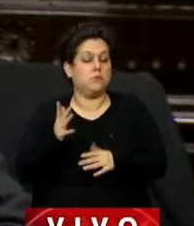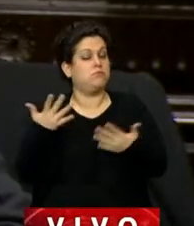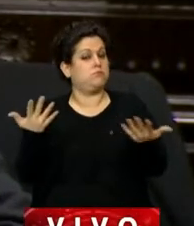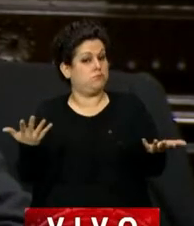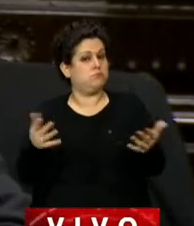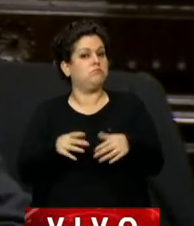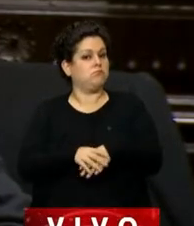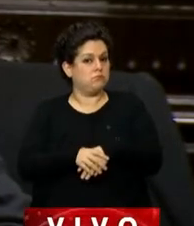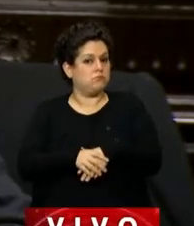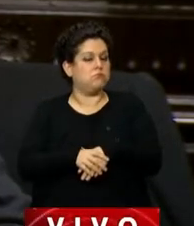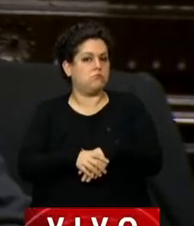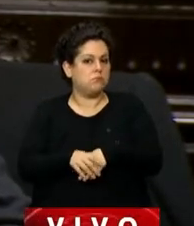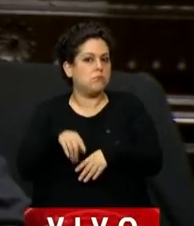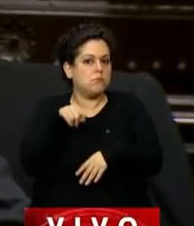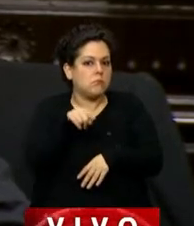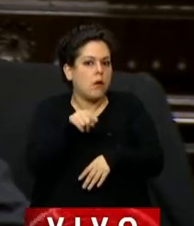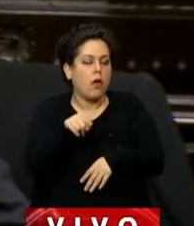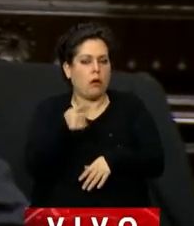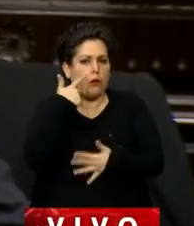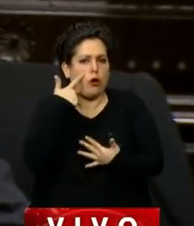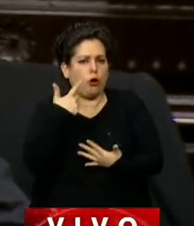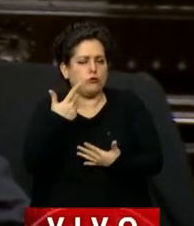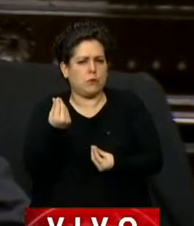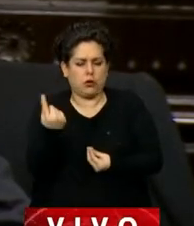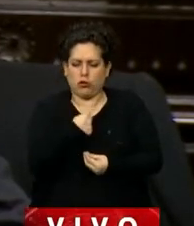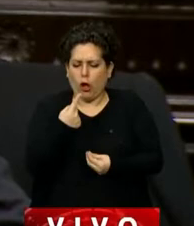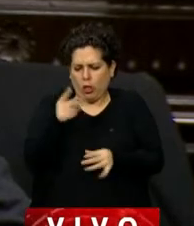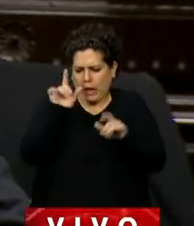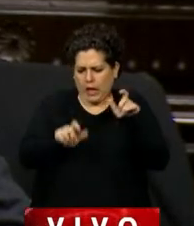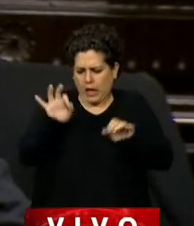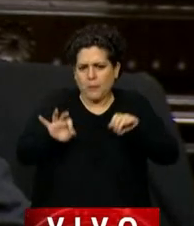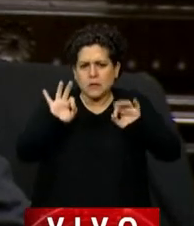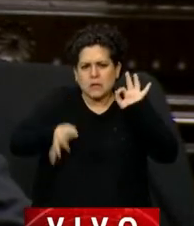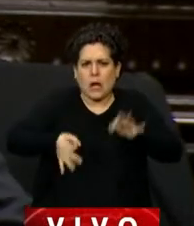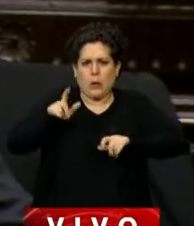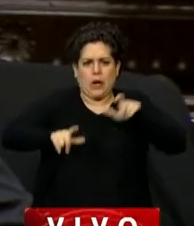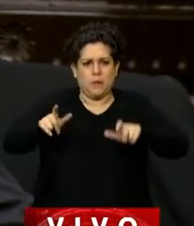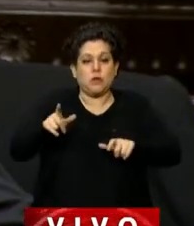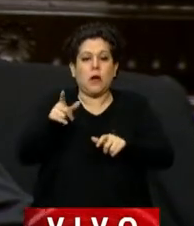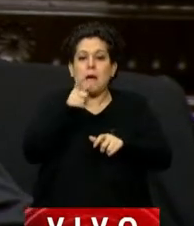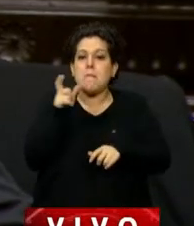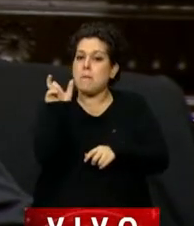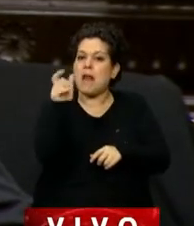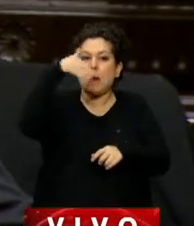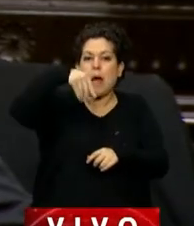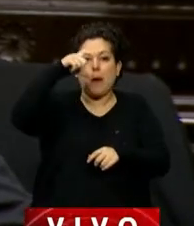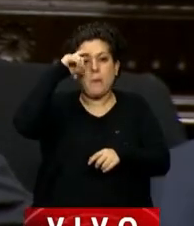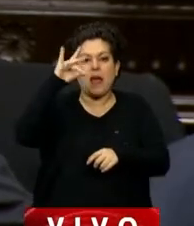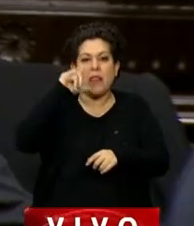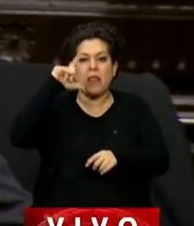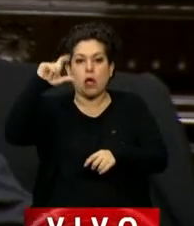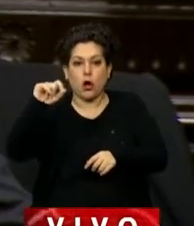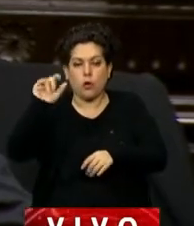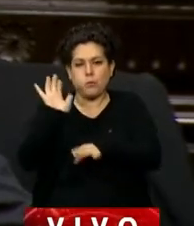que maneja el conocimiento común de la gente. La palabra médico deriva de